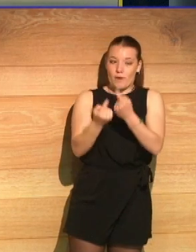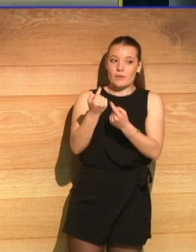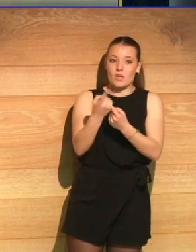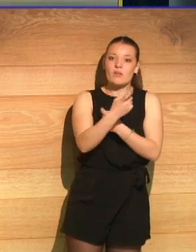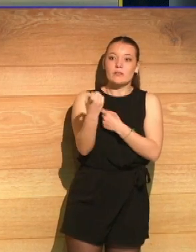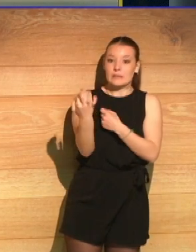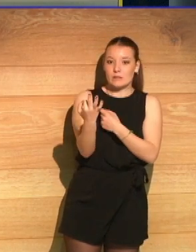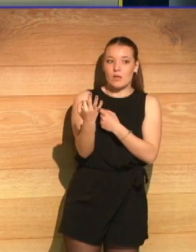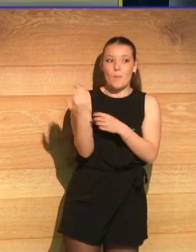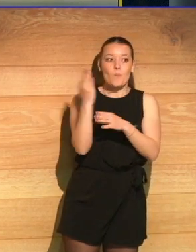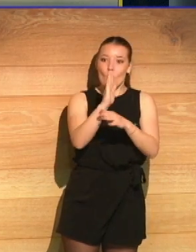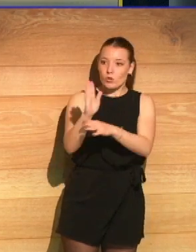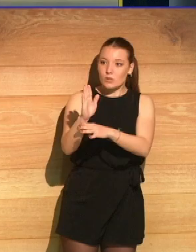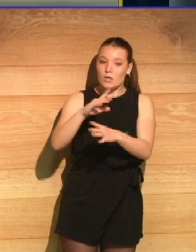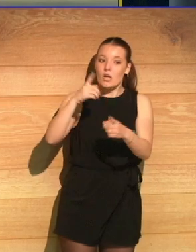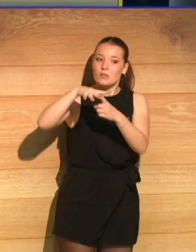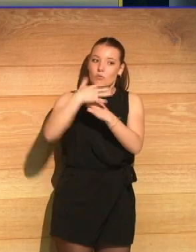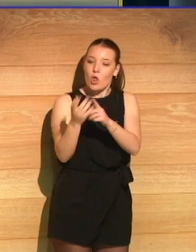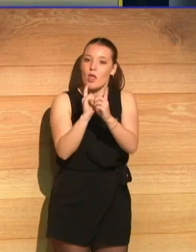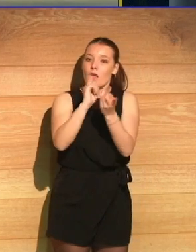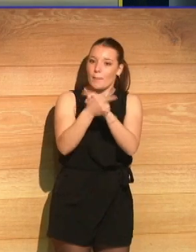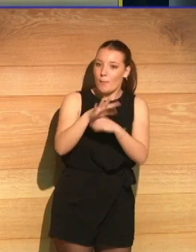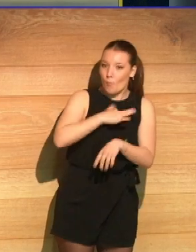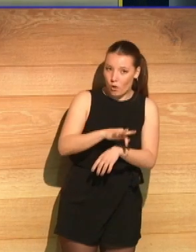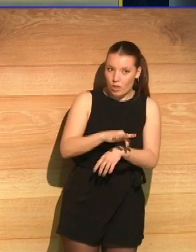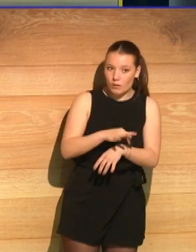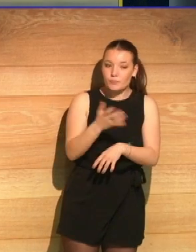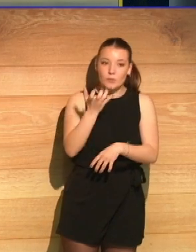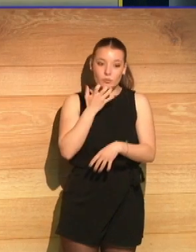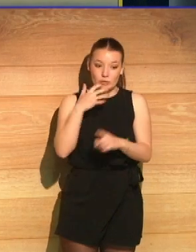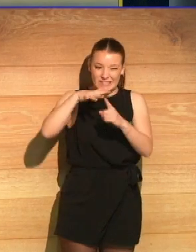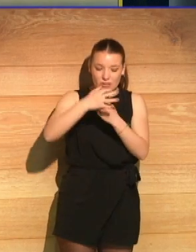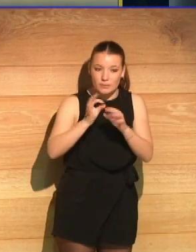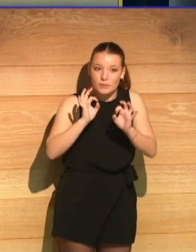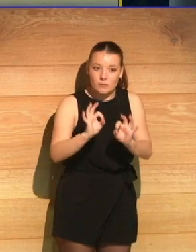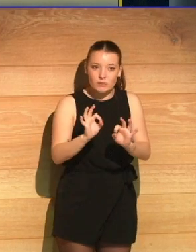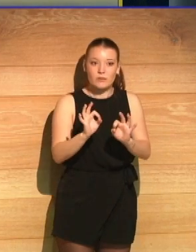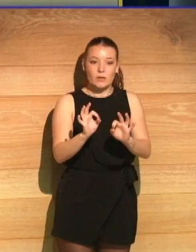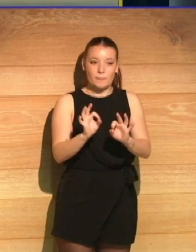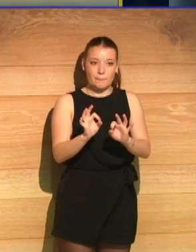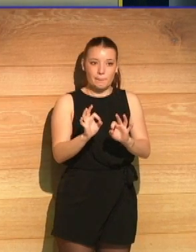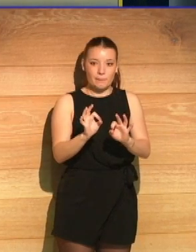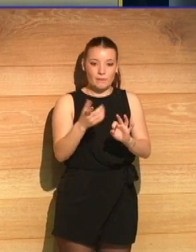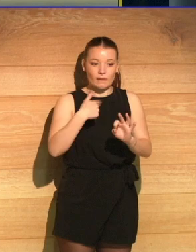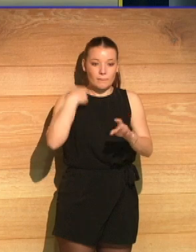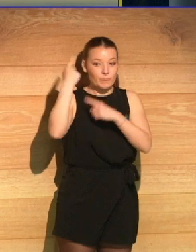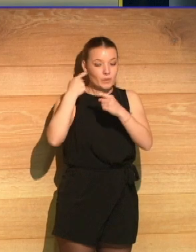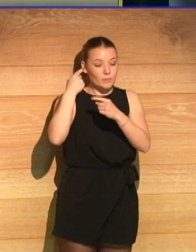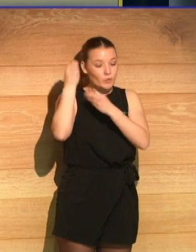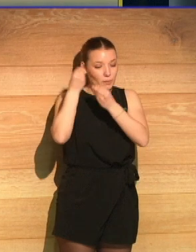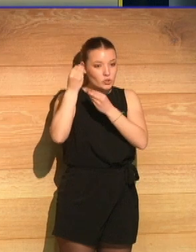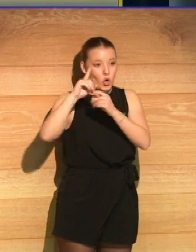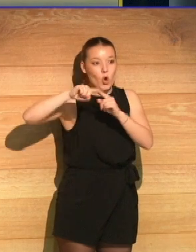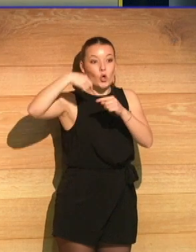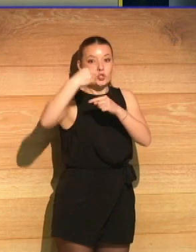posible revertir ciertas situaciones y, por ejemplo, pues en este caso, y es seguramente una de las consecuencias